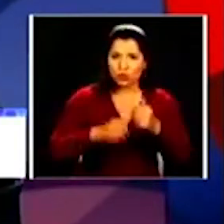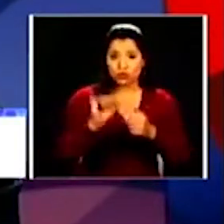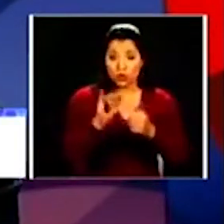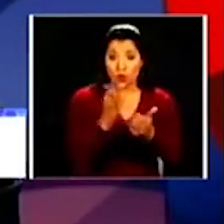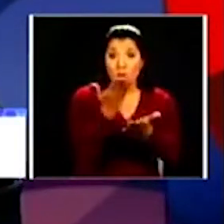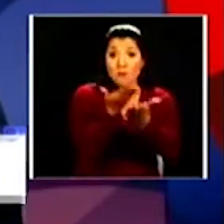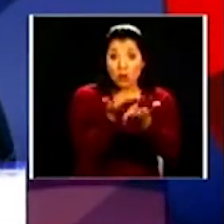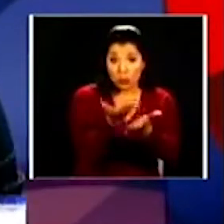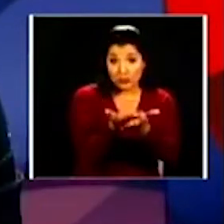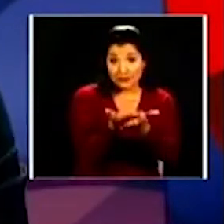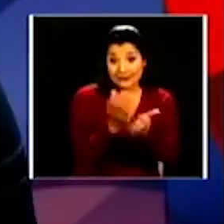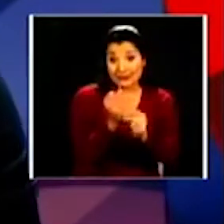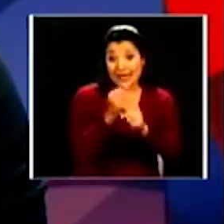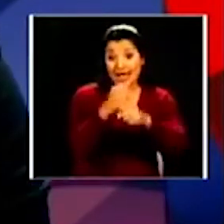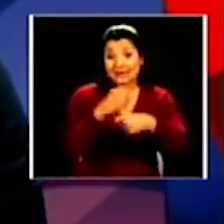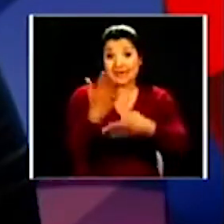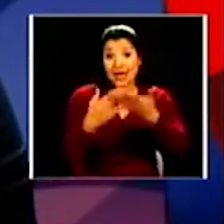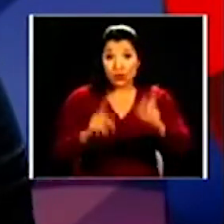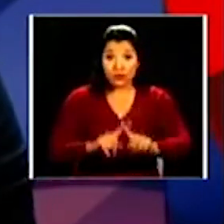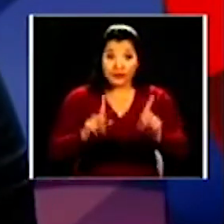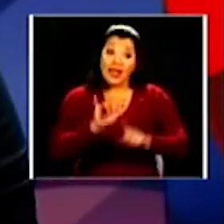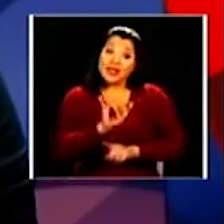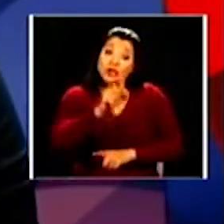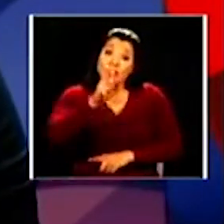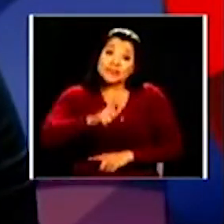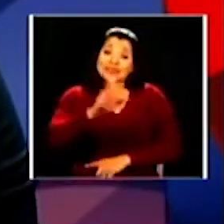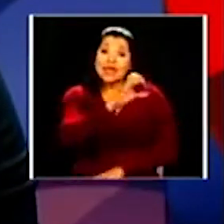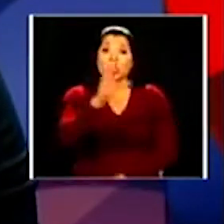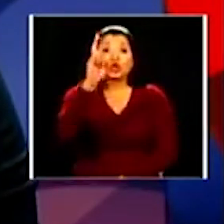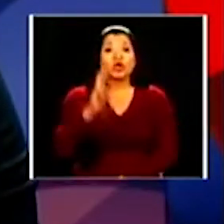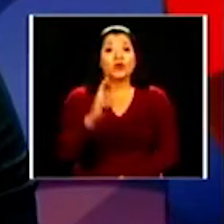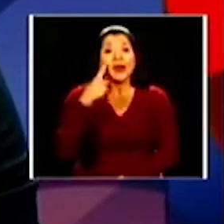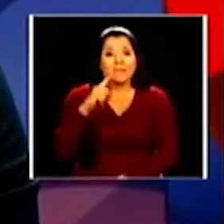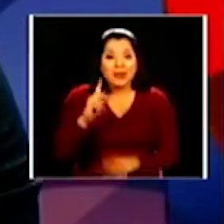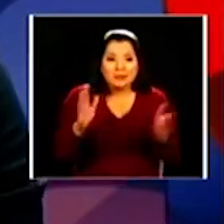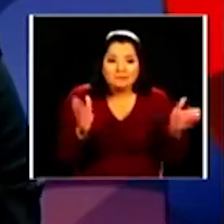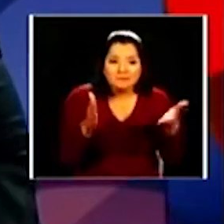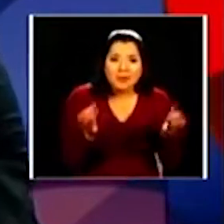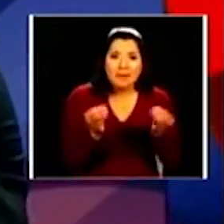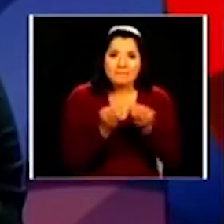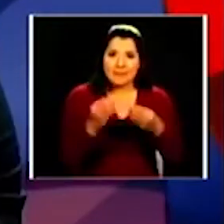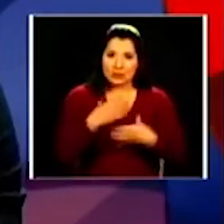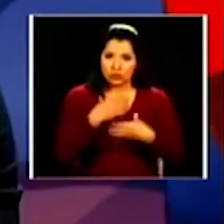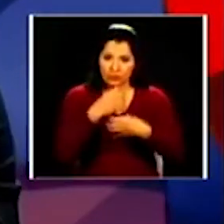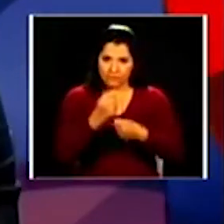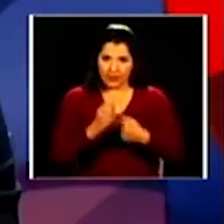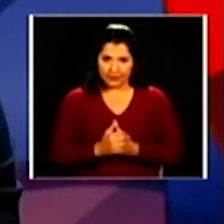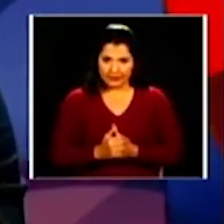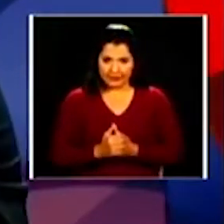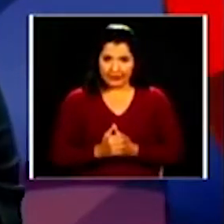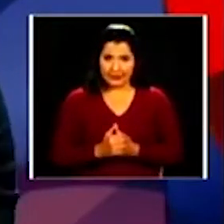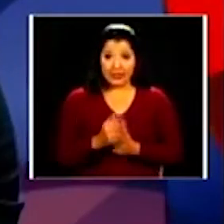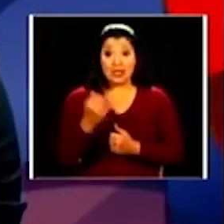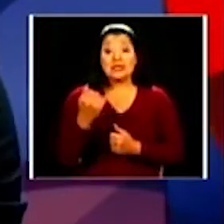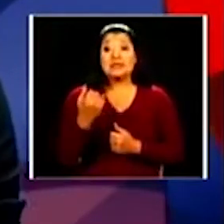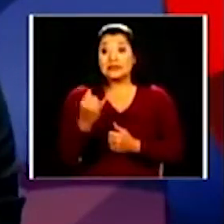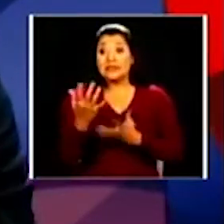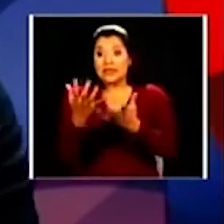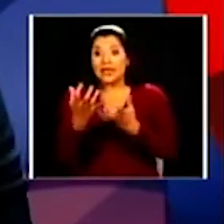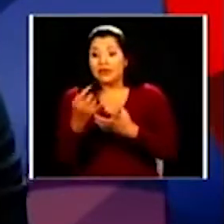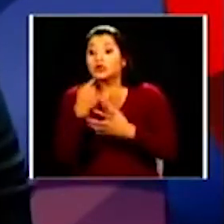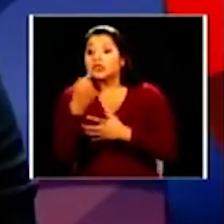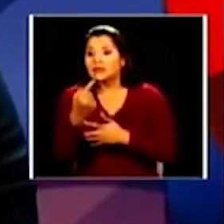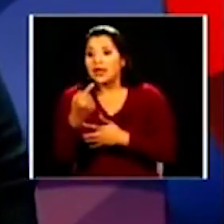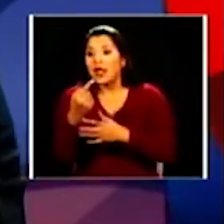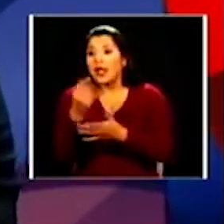diferenciación. Eso es lo que Costa Rica necesita para generar esa confianza. Si vamos a decir, vamos a trasladar déficit, hay que decir cuáles déficits